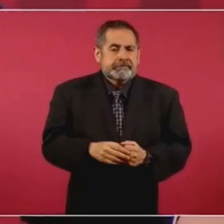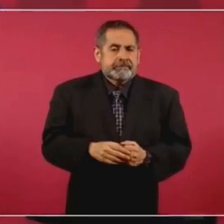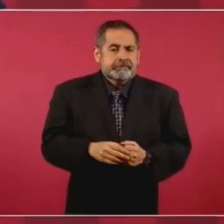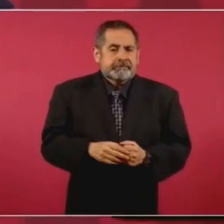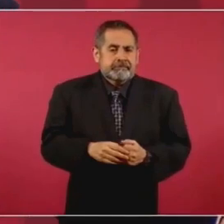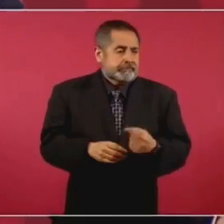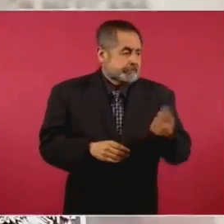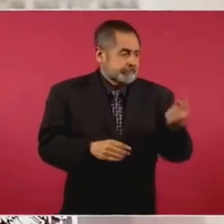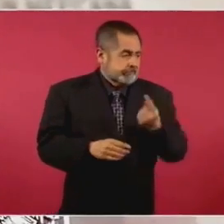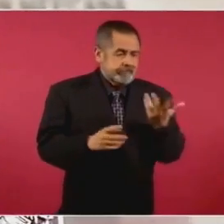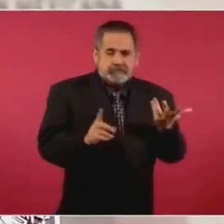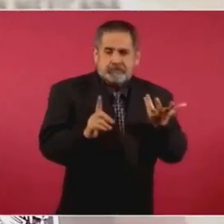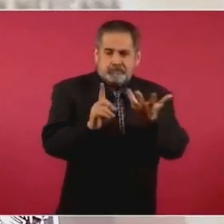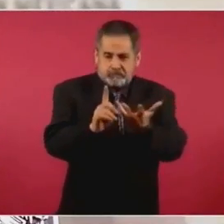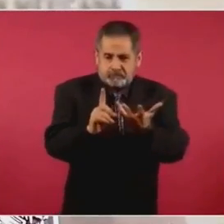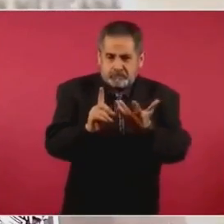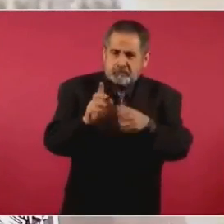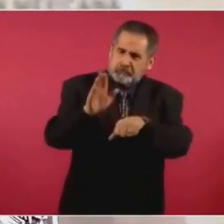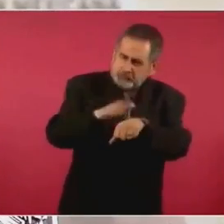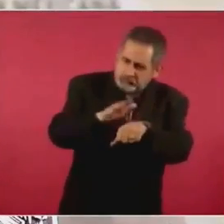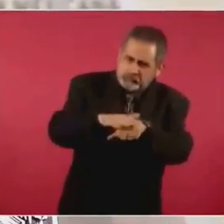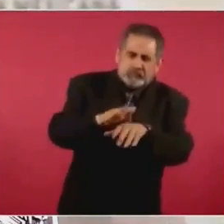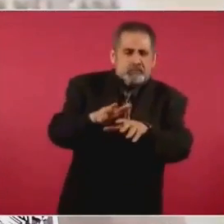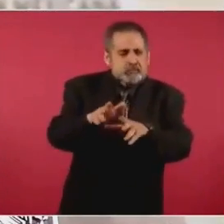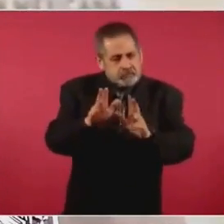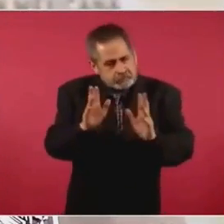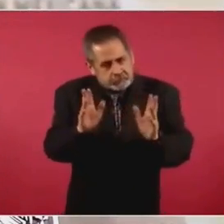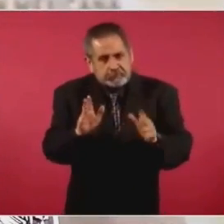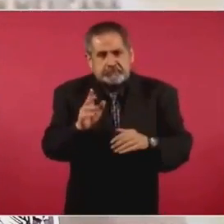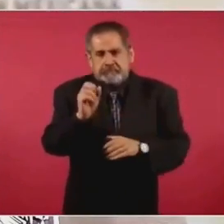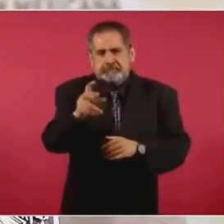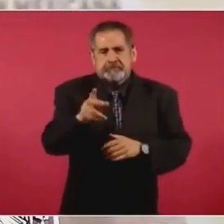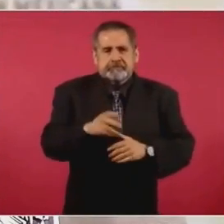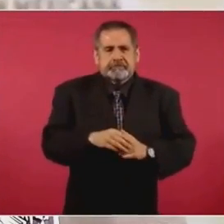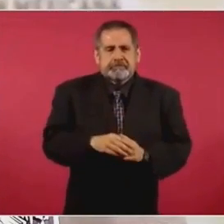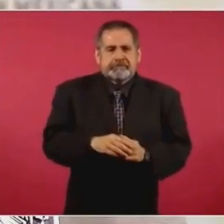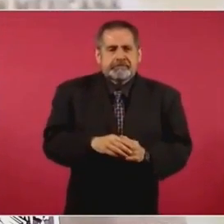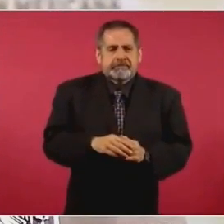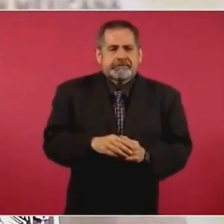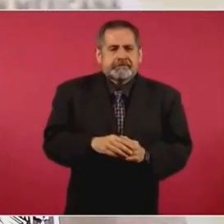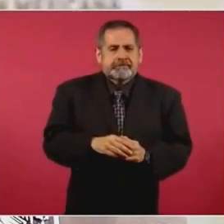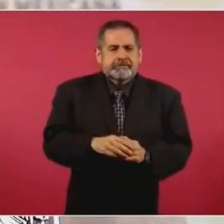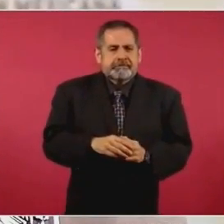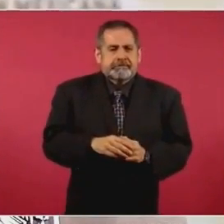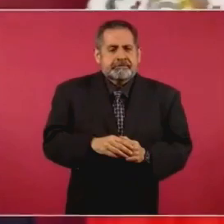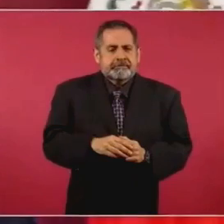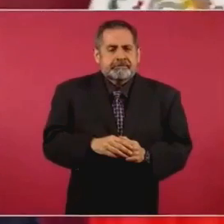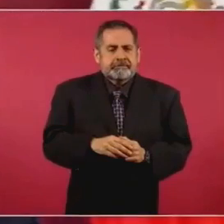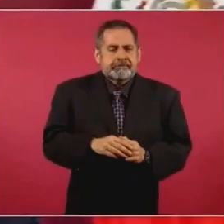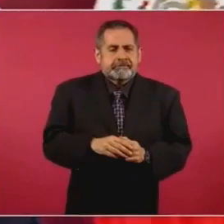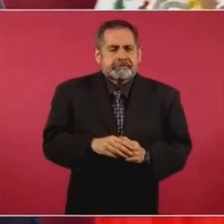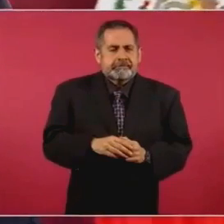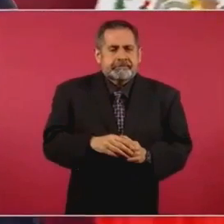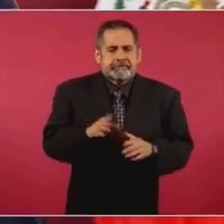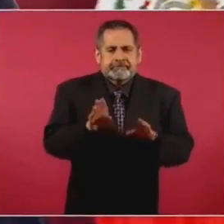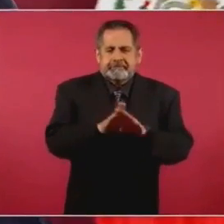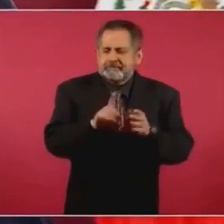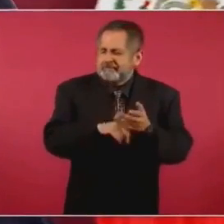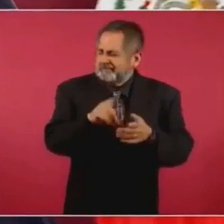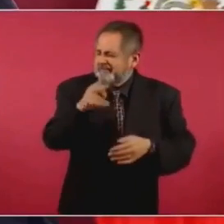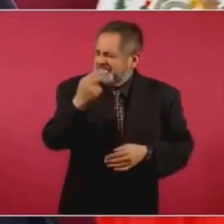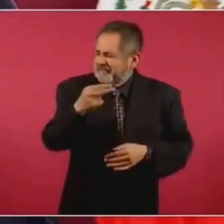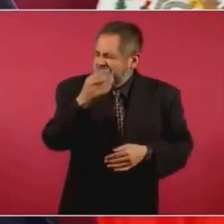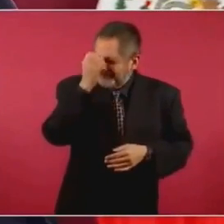que ya no iba a ser, ¿cómo se llama